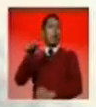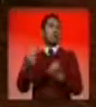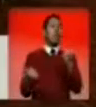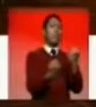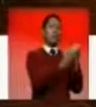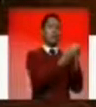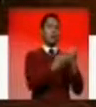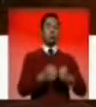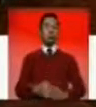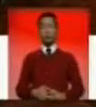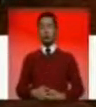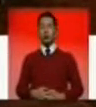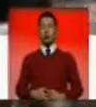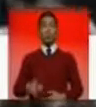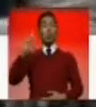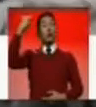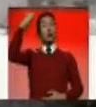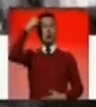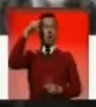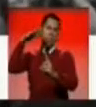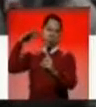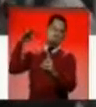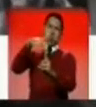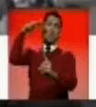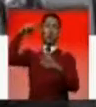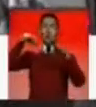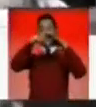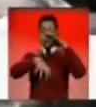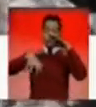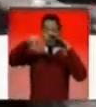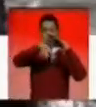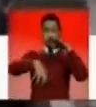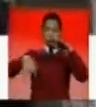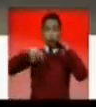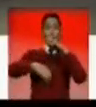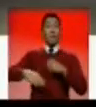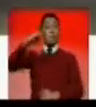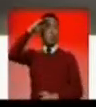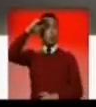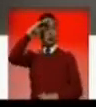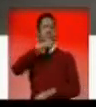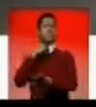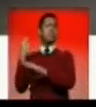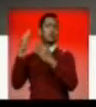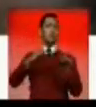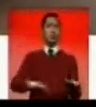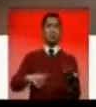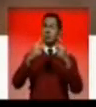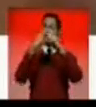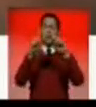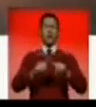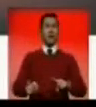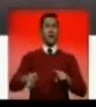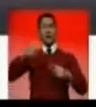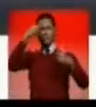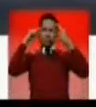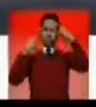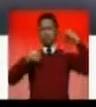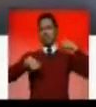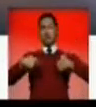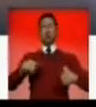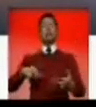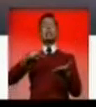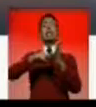Según el gobierno, el ataque al campamento minero La Esperanza, que dejó un policía muerto y varios heridos, responde a una estrategia violenta